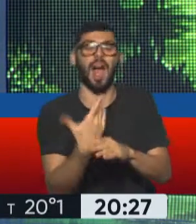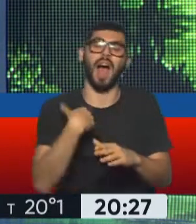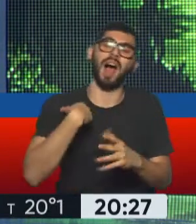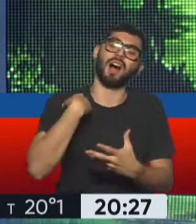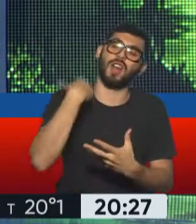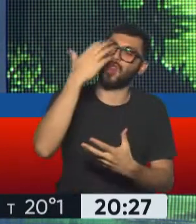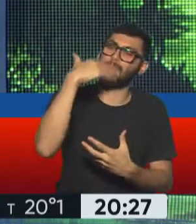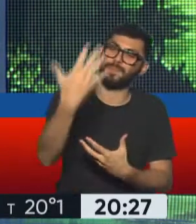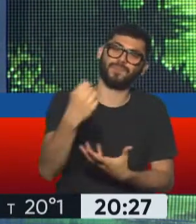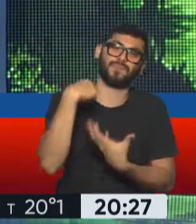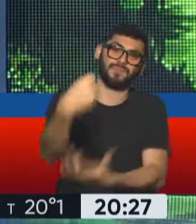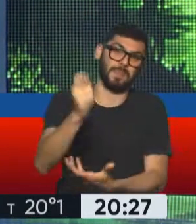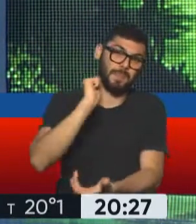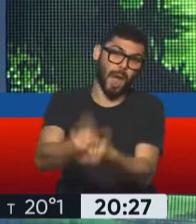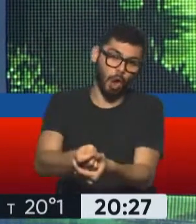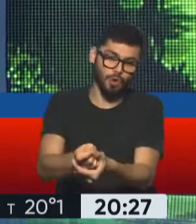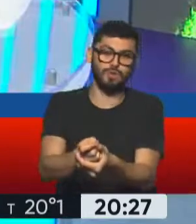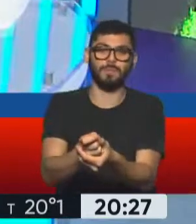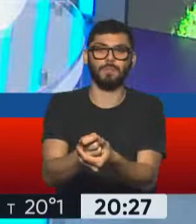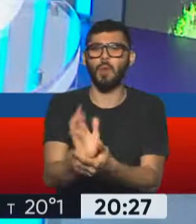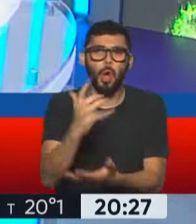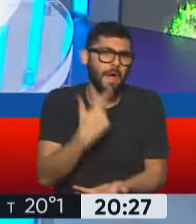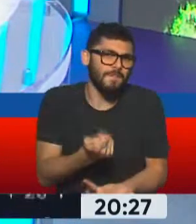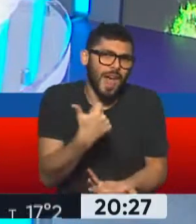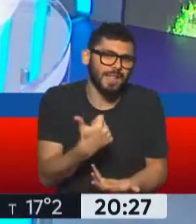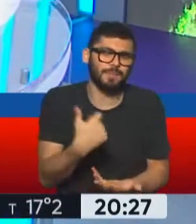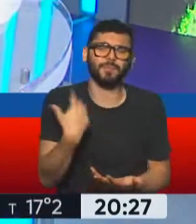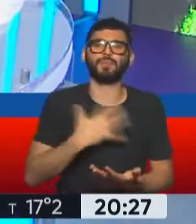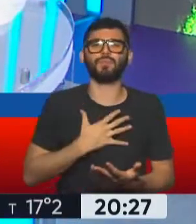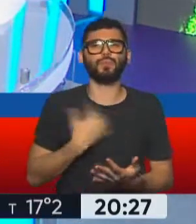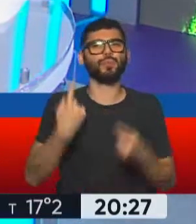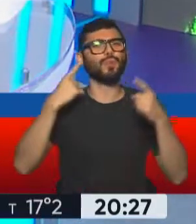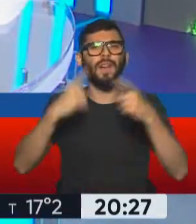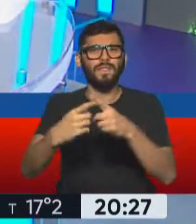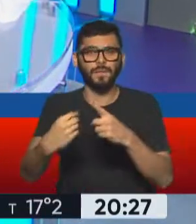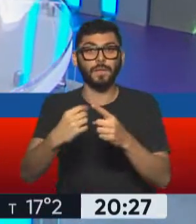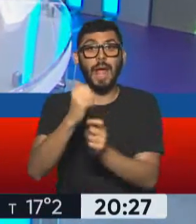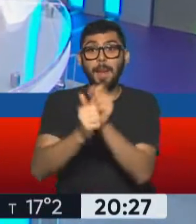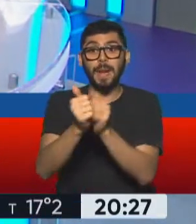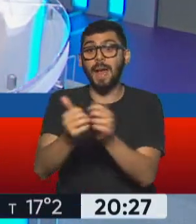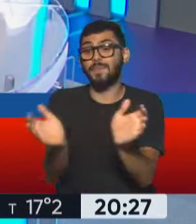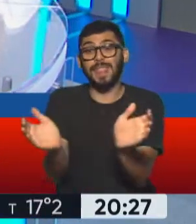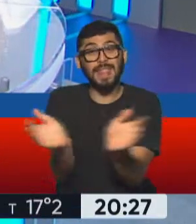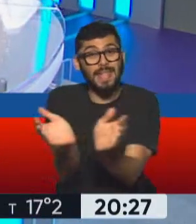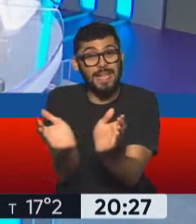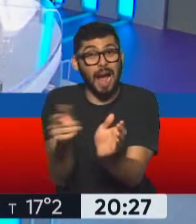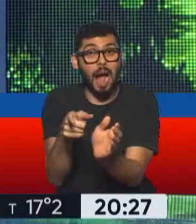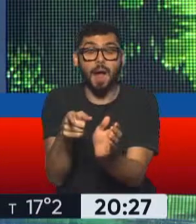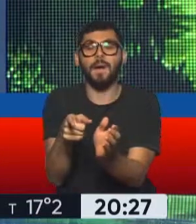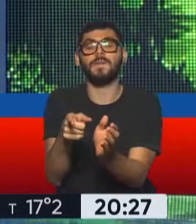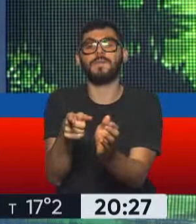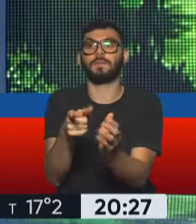proceder después al pago. O sea que es bastante fácil. ¿A qué apuntamos? A las empresas que quizás son más pequeñas y sienten